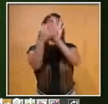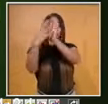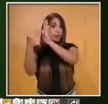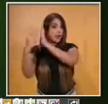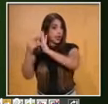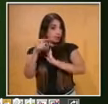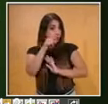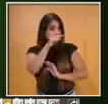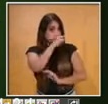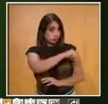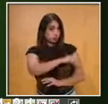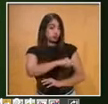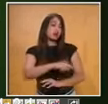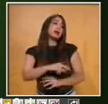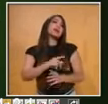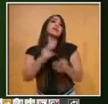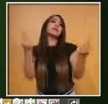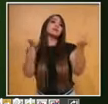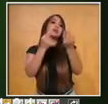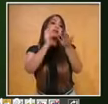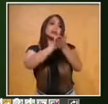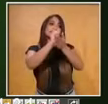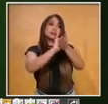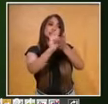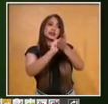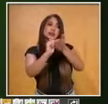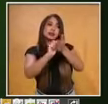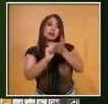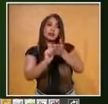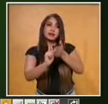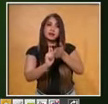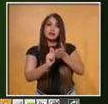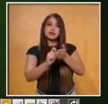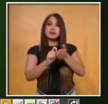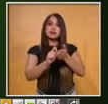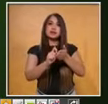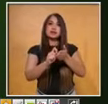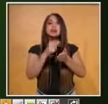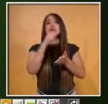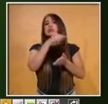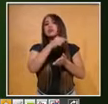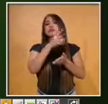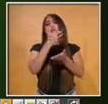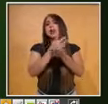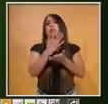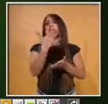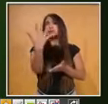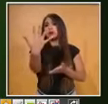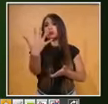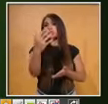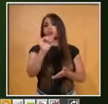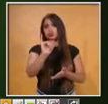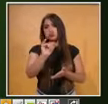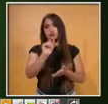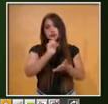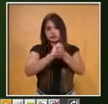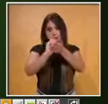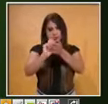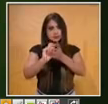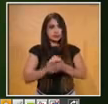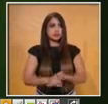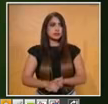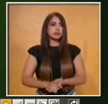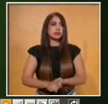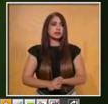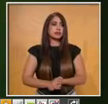Que escribas una fracción equivalente frente a cada una de ellas, por favor. Son solamente 5 fracciones.